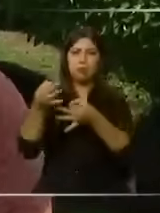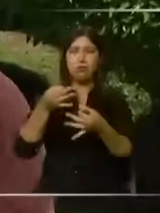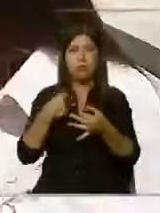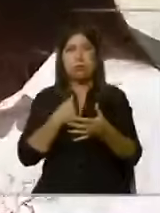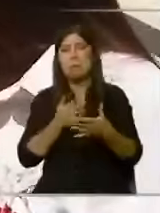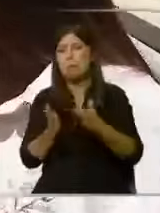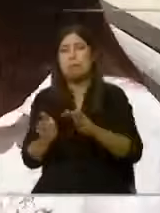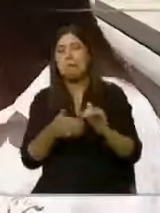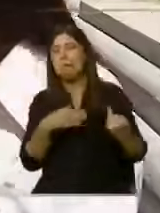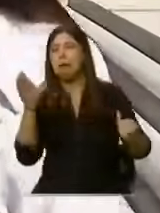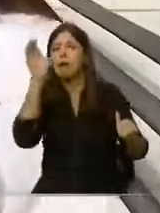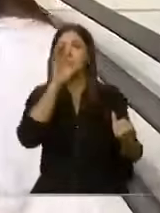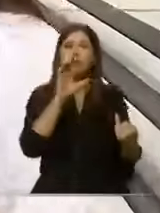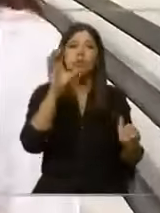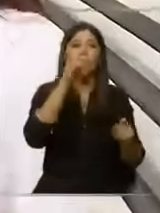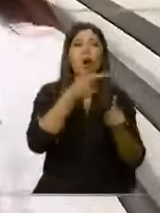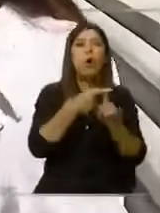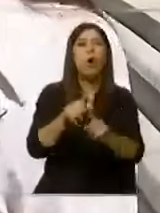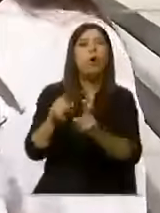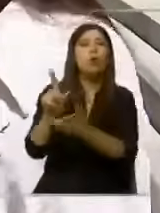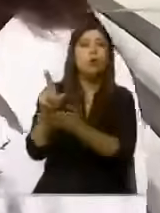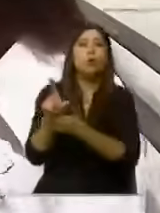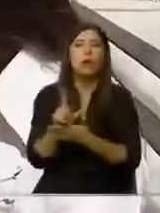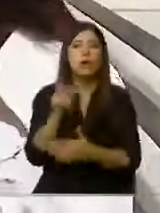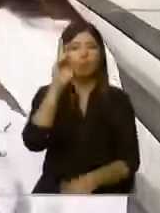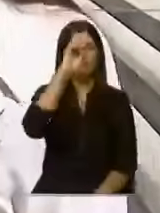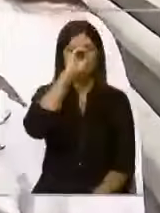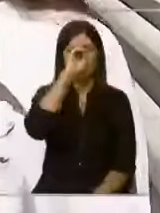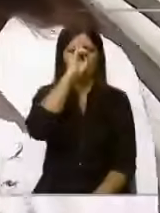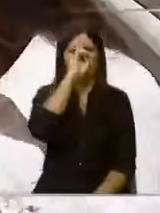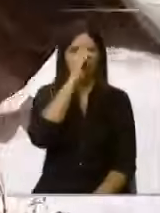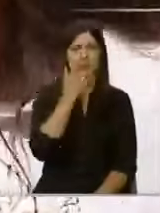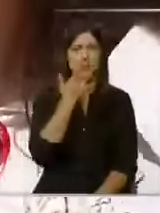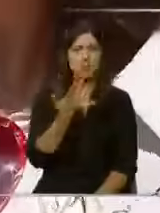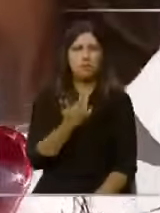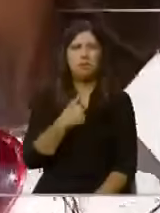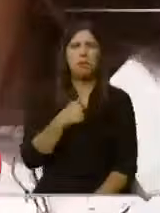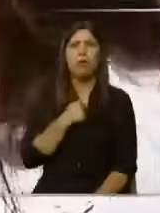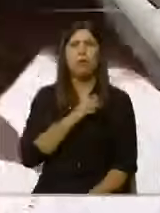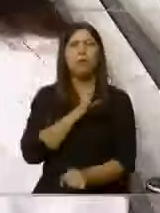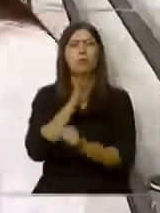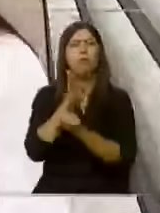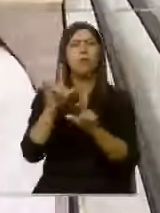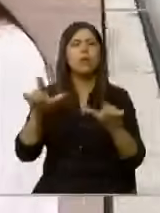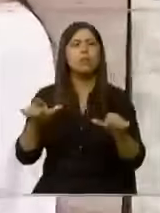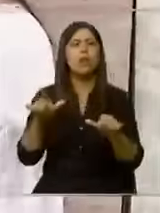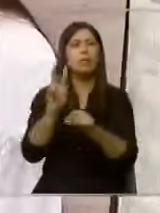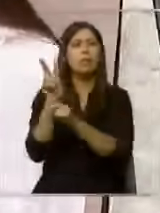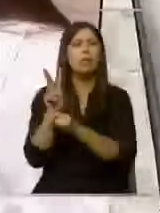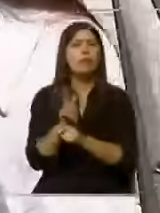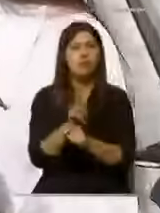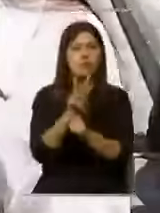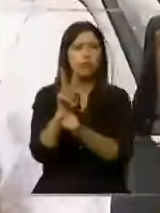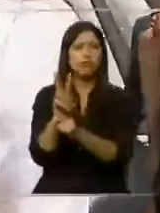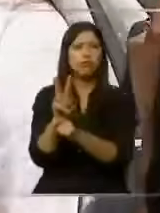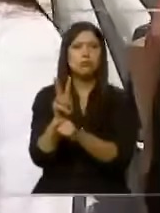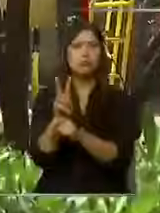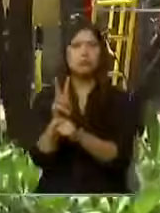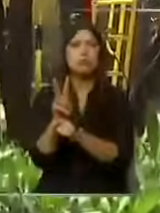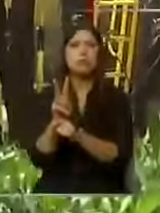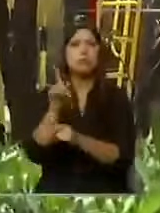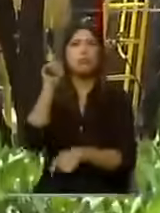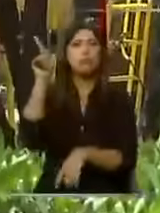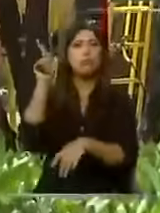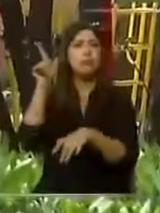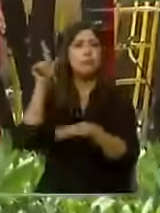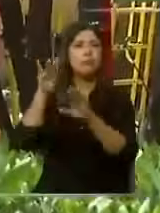cualquier parte. Fue muy extraño porque subí a la sala de profesores y estaban las mesas y las sillas arriba.